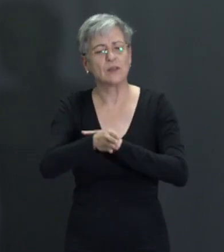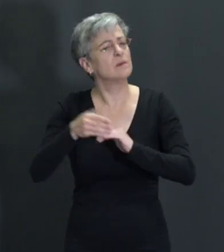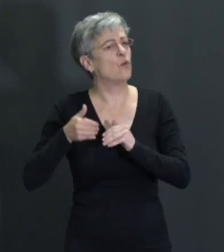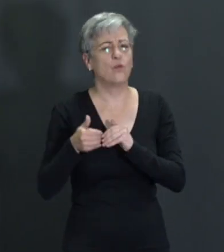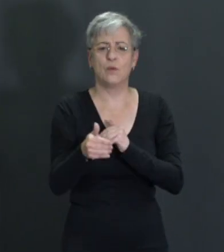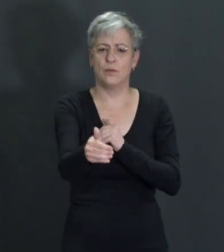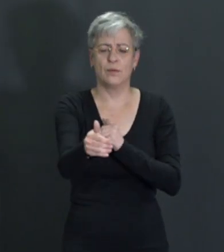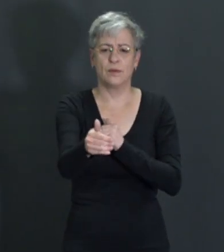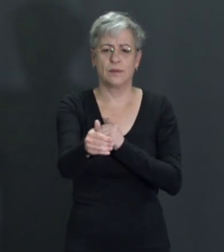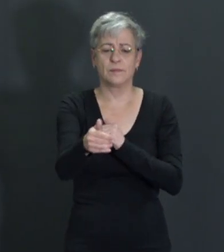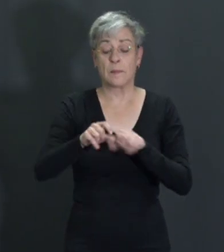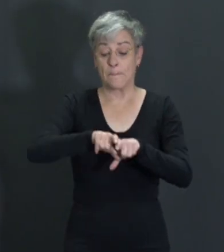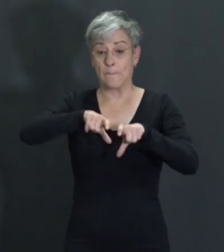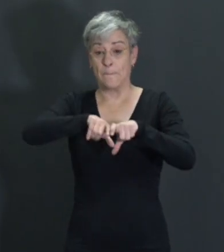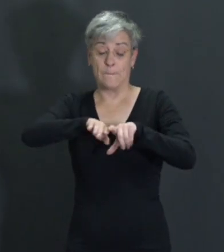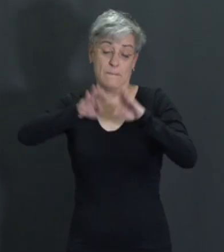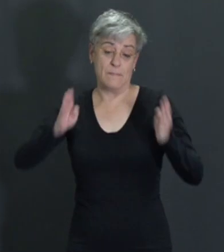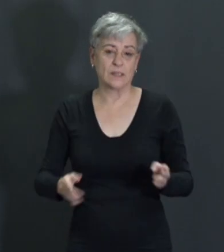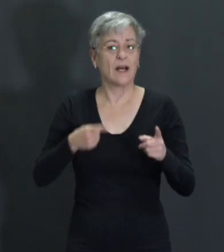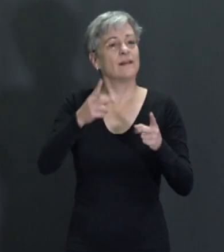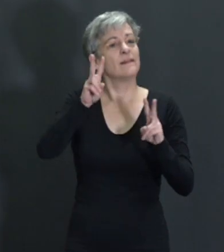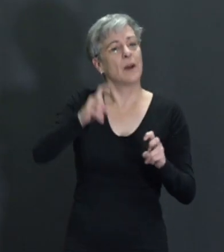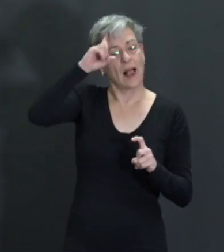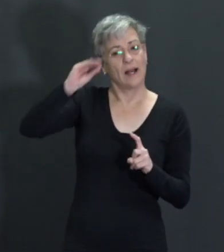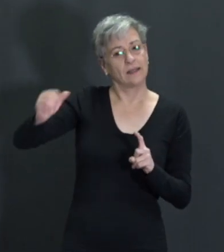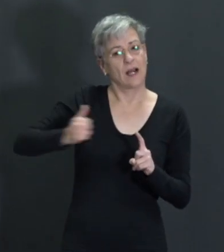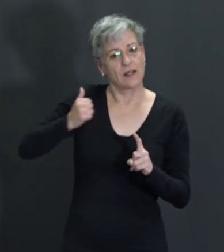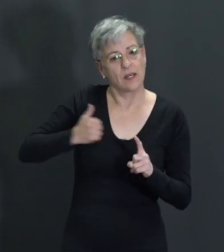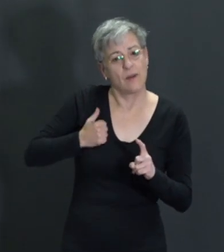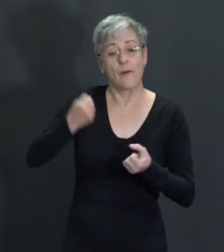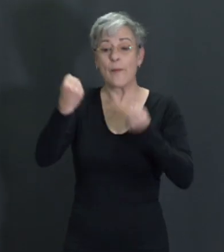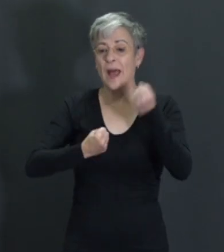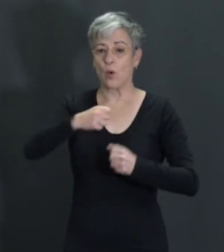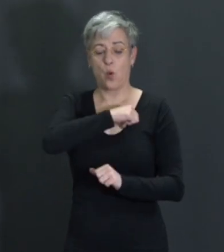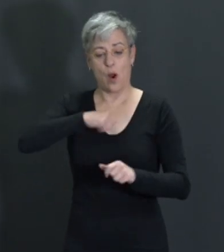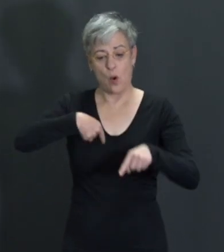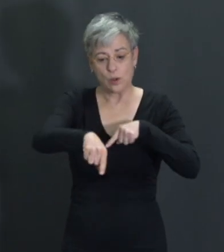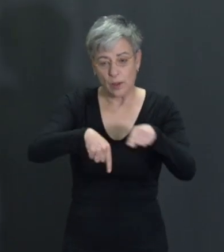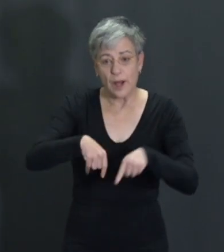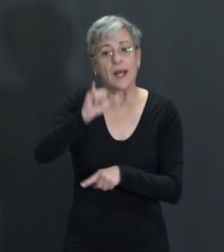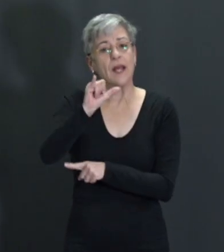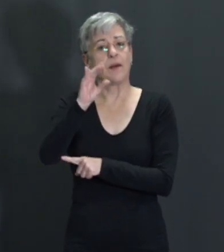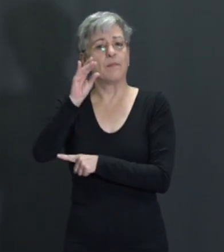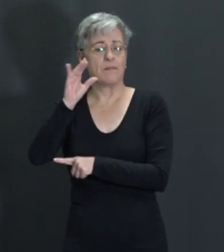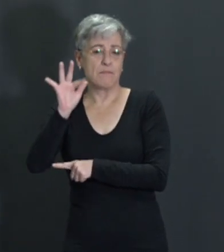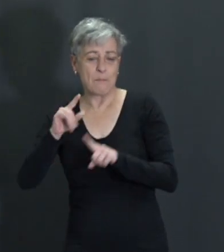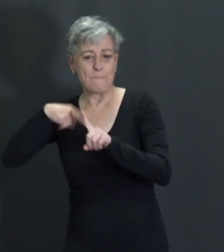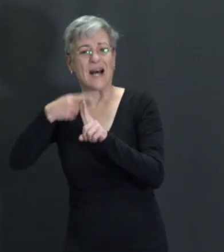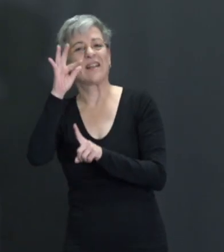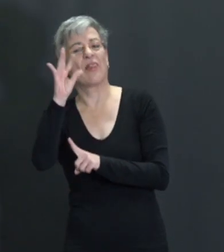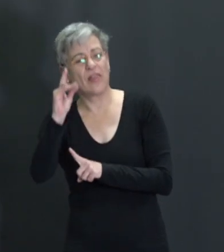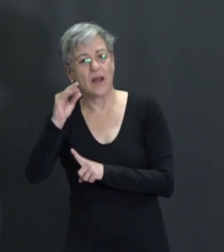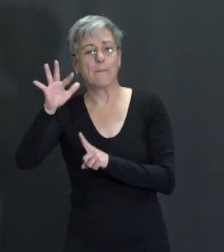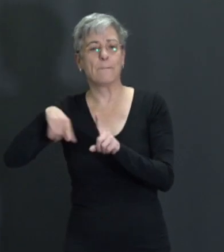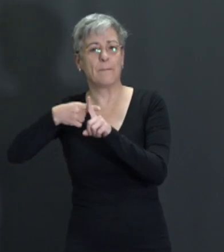con una primera mesa dedicada a inteligencia artificial, el vehículo autónomo y la I+D+I, y una segunda sobre la